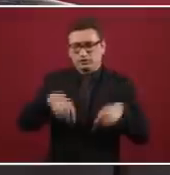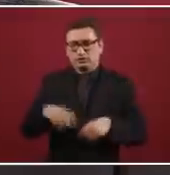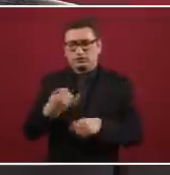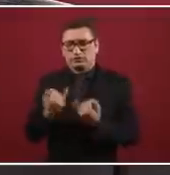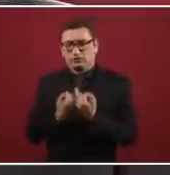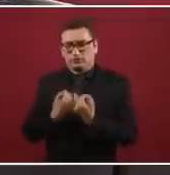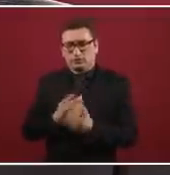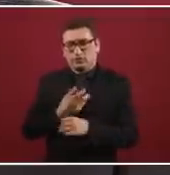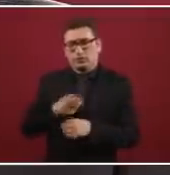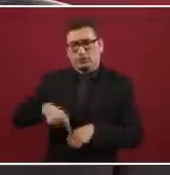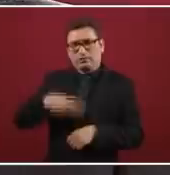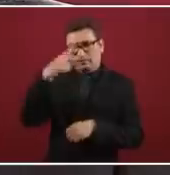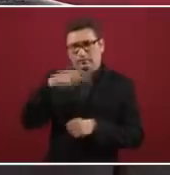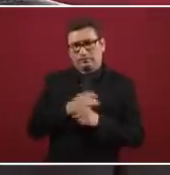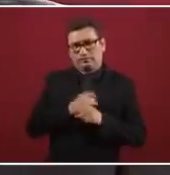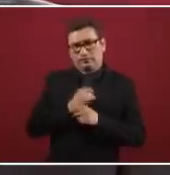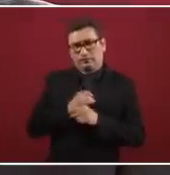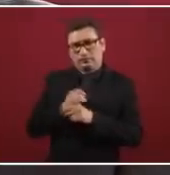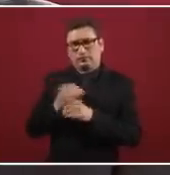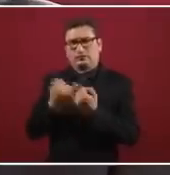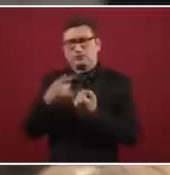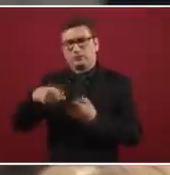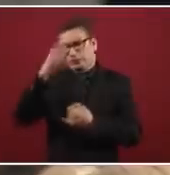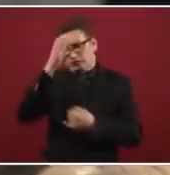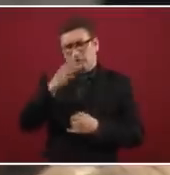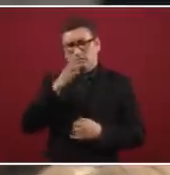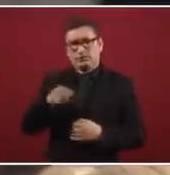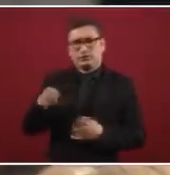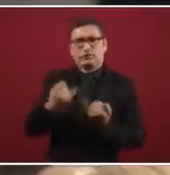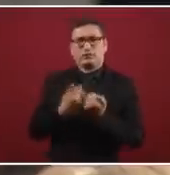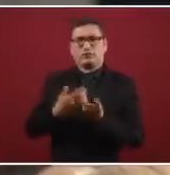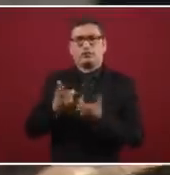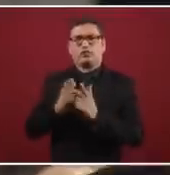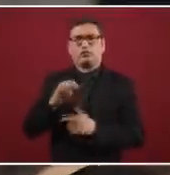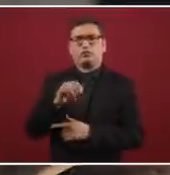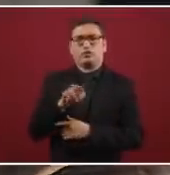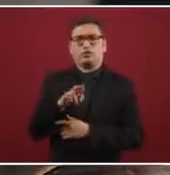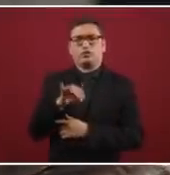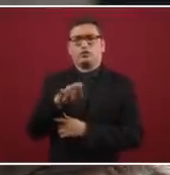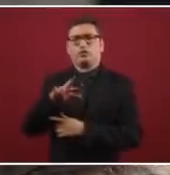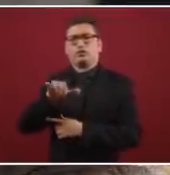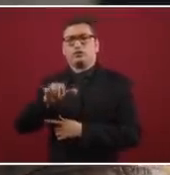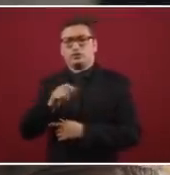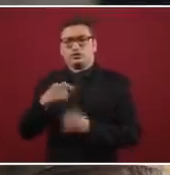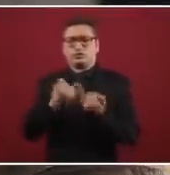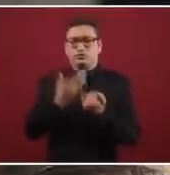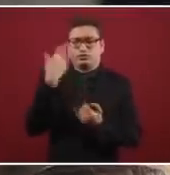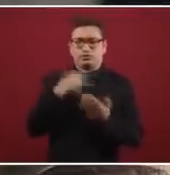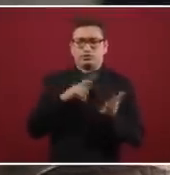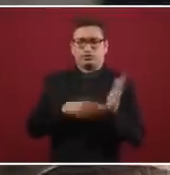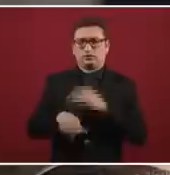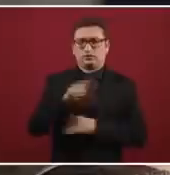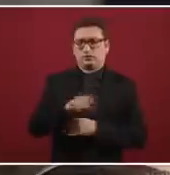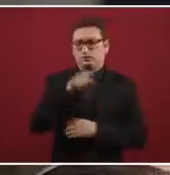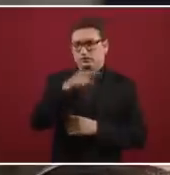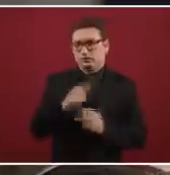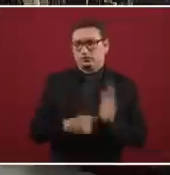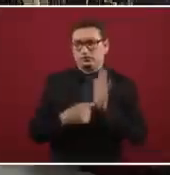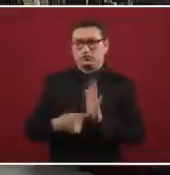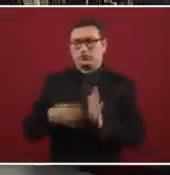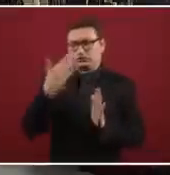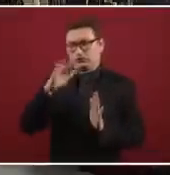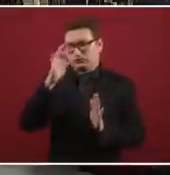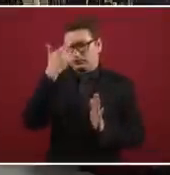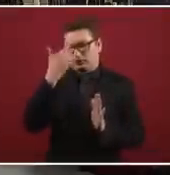caso de Coahuila, bueno, sabemos en el caso de los Moreira, incluso usted en 2017 presentó pruebas de la